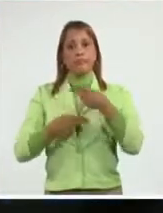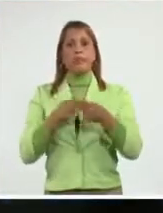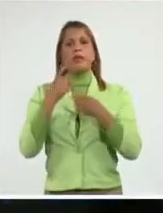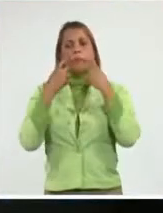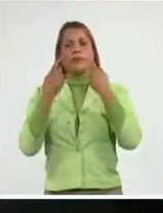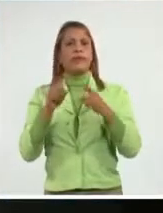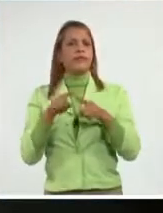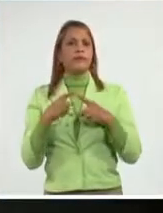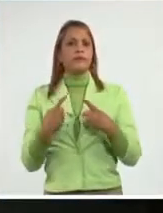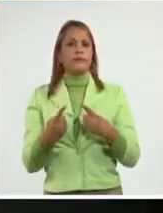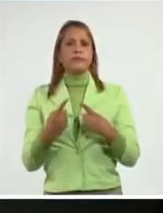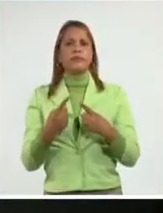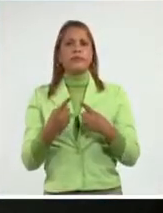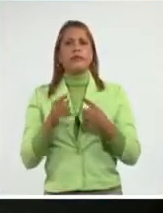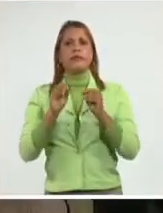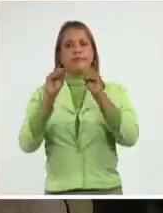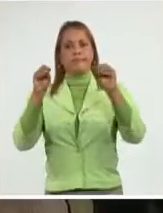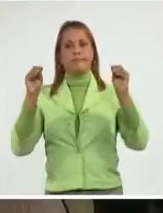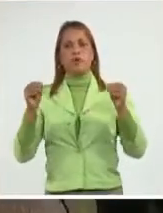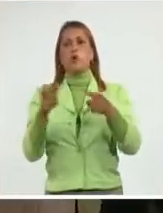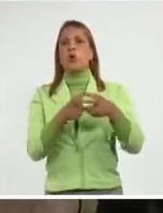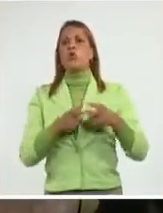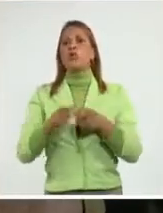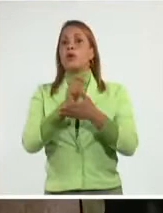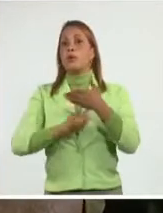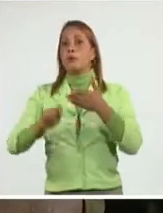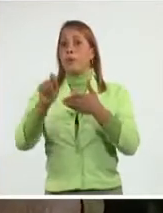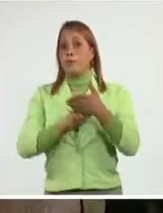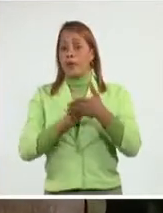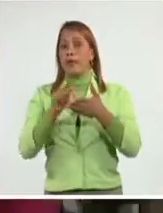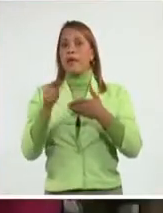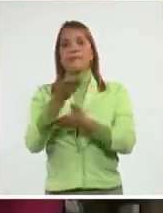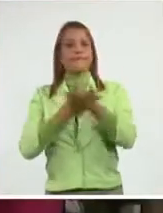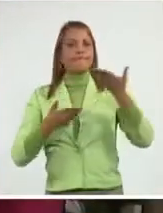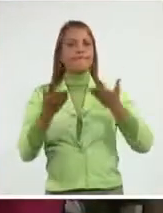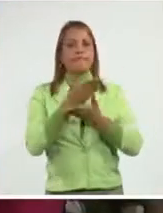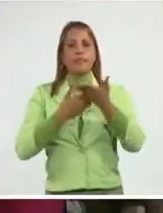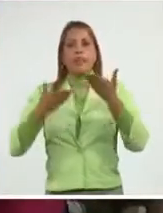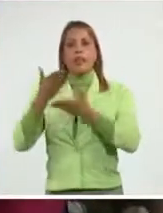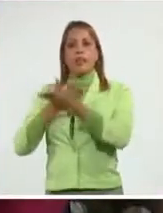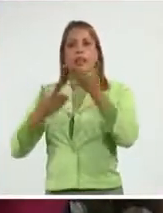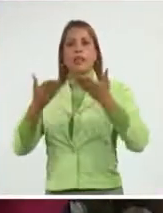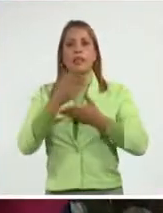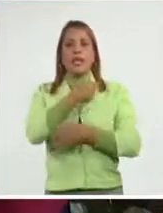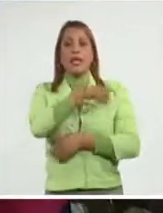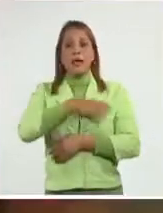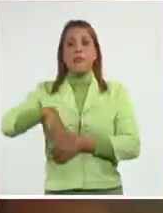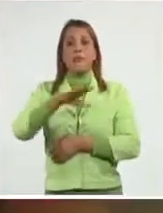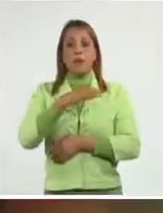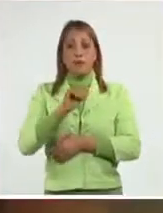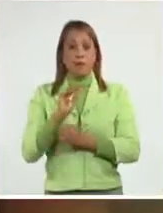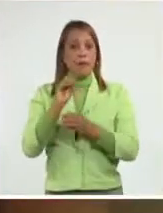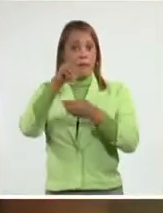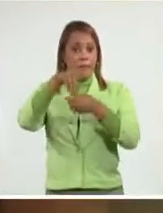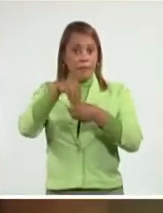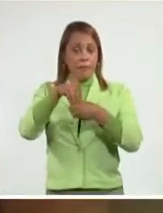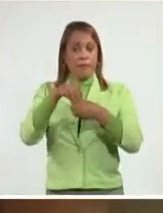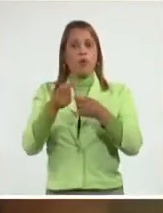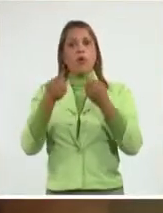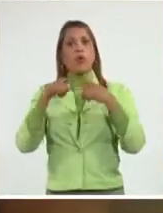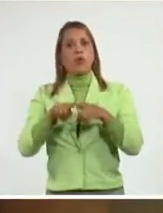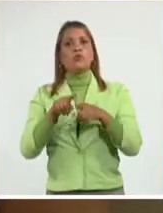están activados los mis consejos populares, donde están interactuando, modelando las autoridades de circunscripción conjuntamente con un